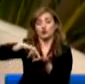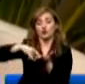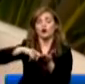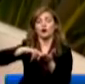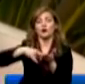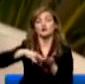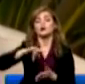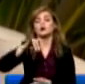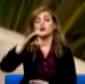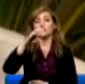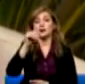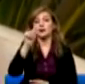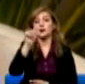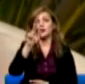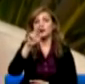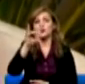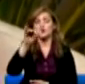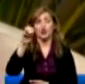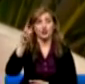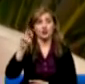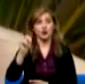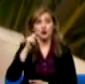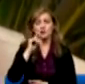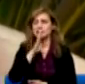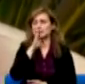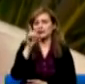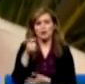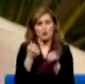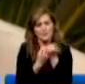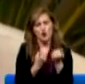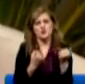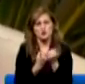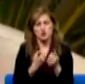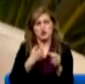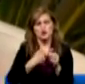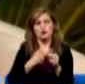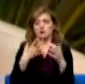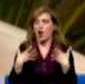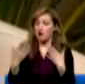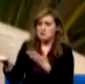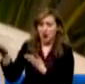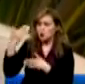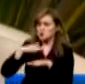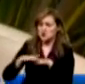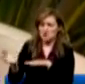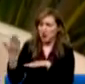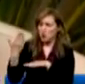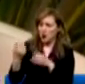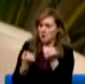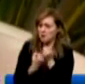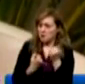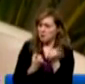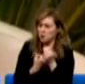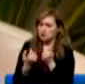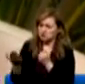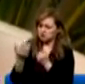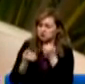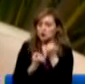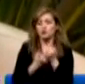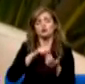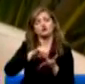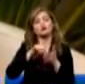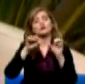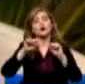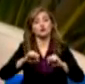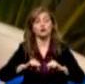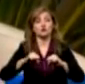Carrión. Él siempre se ha manifestado que quiere apoyarle a la ciudad, pues ahora es una oportunidad. Le hago una invitación, arquitecto, para que